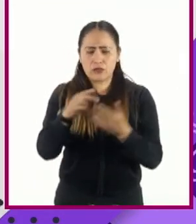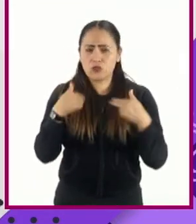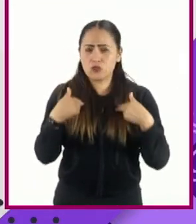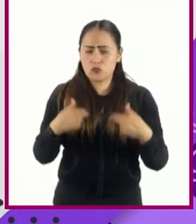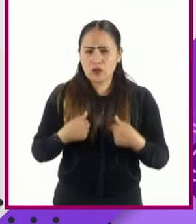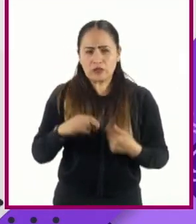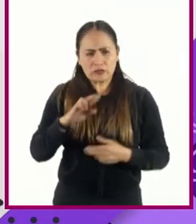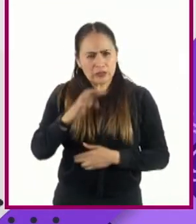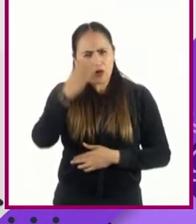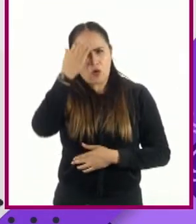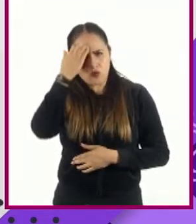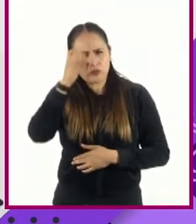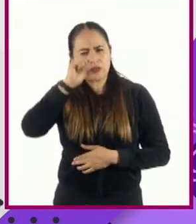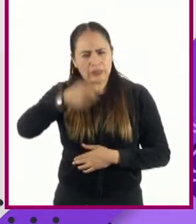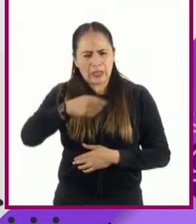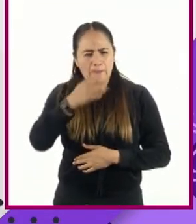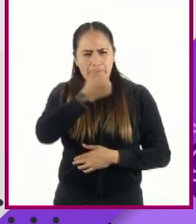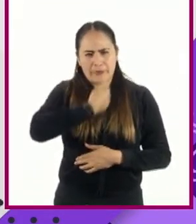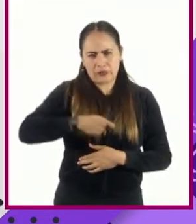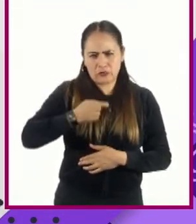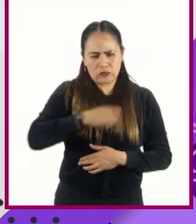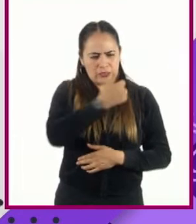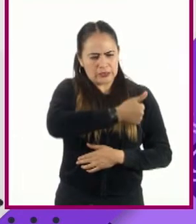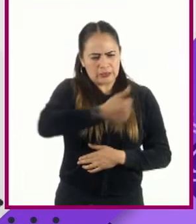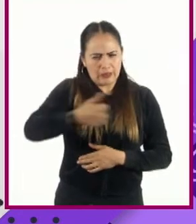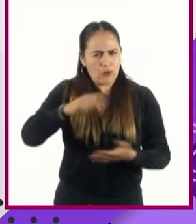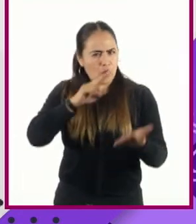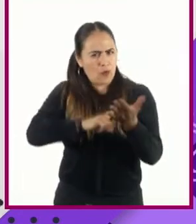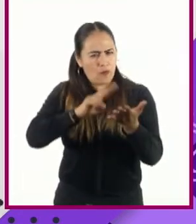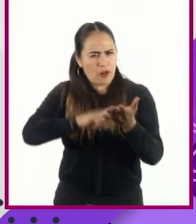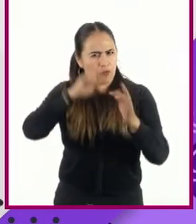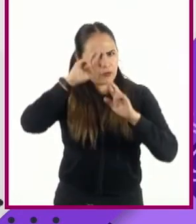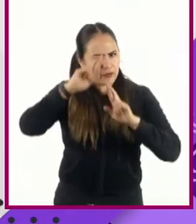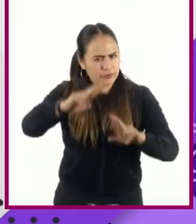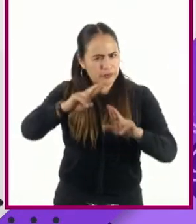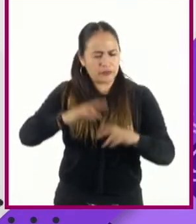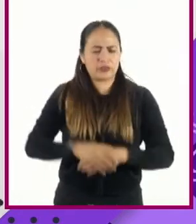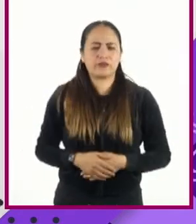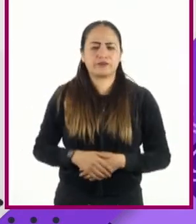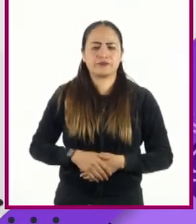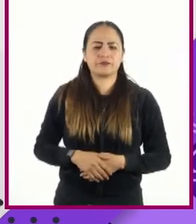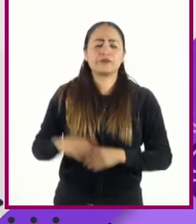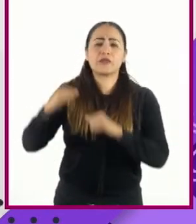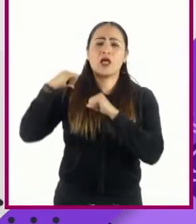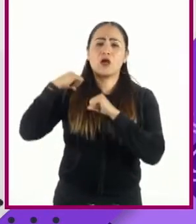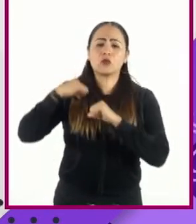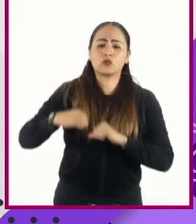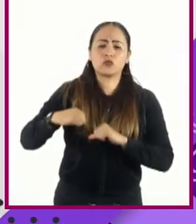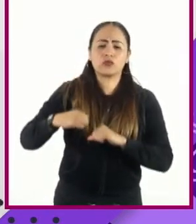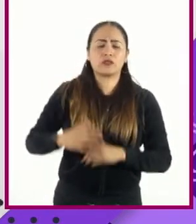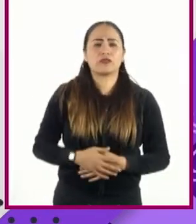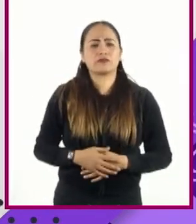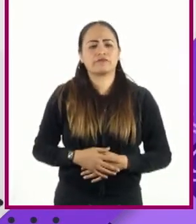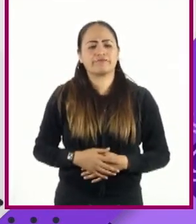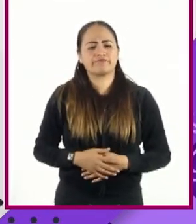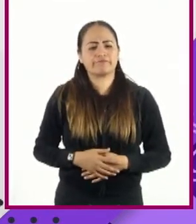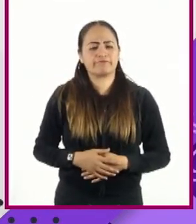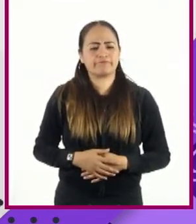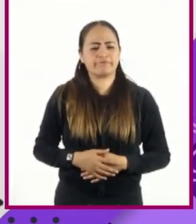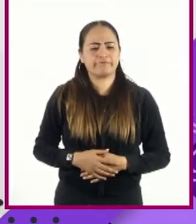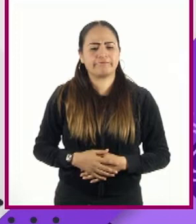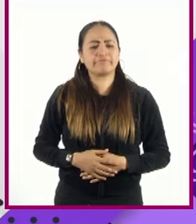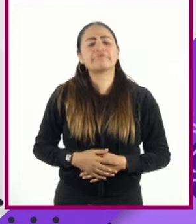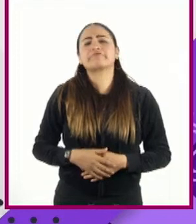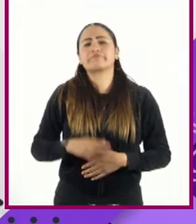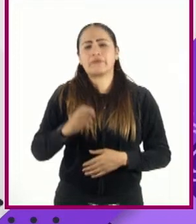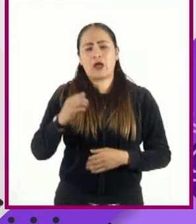respetar y valorar a las personas. Autoridad. Ejercer el poder de forma racional y